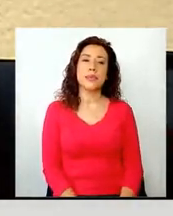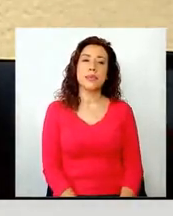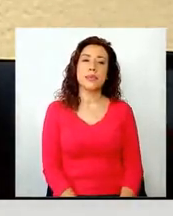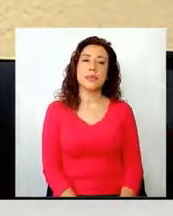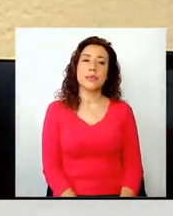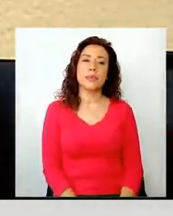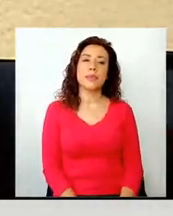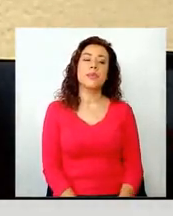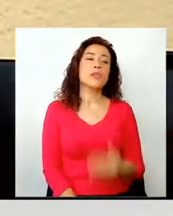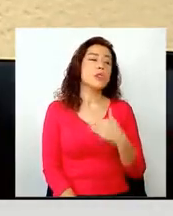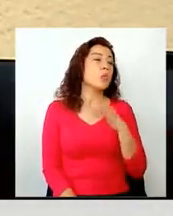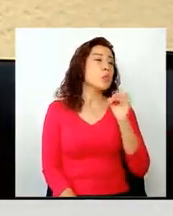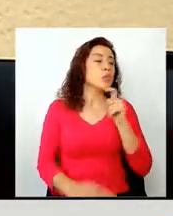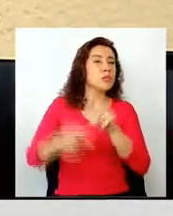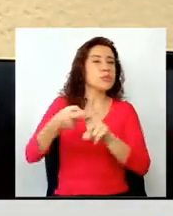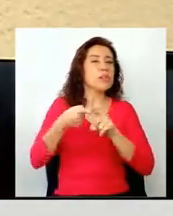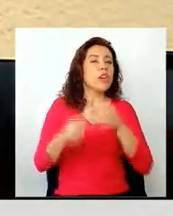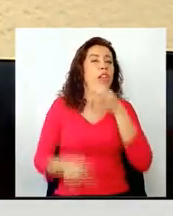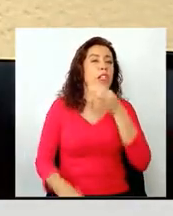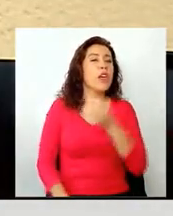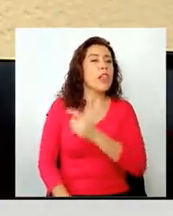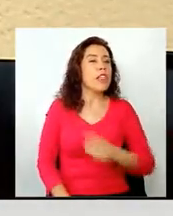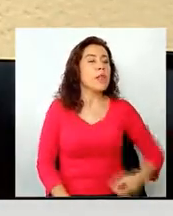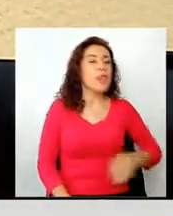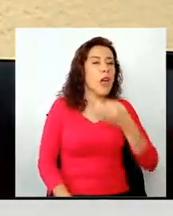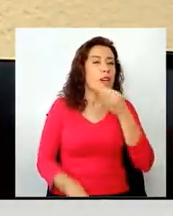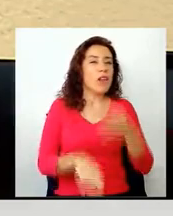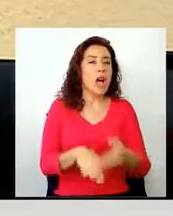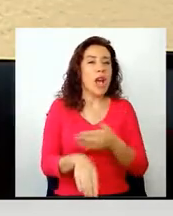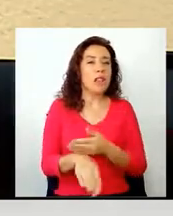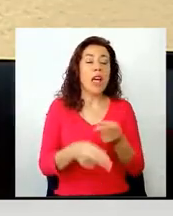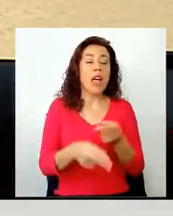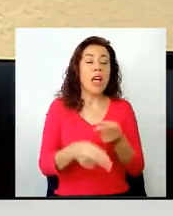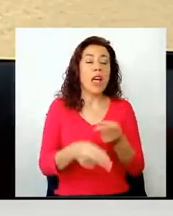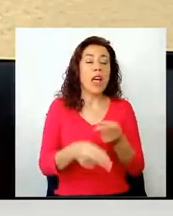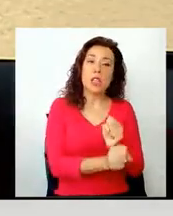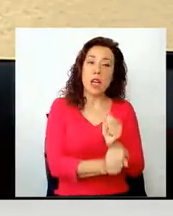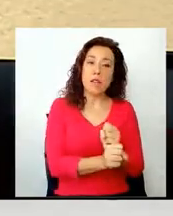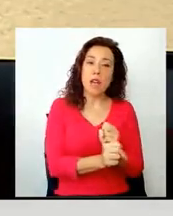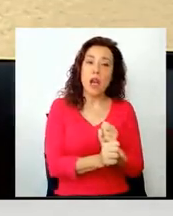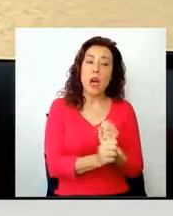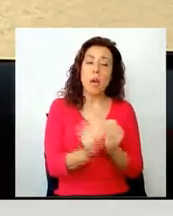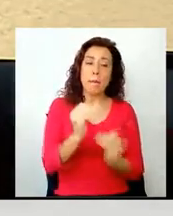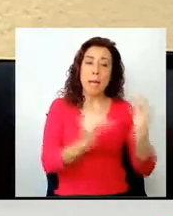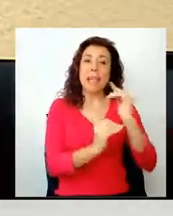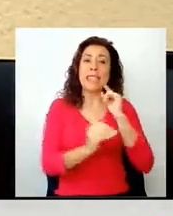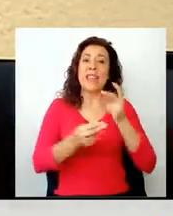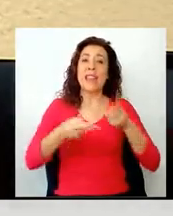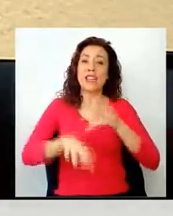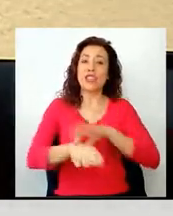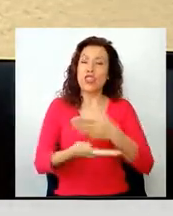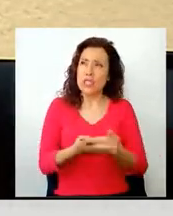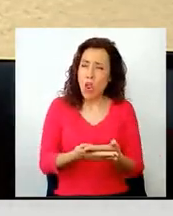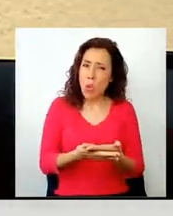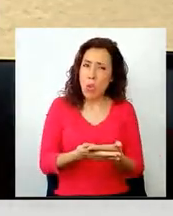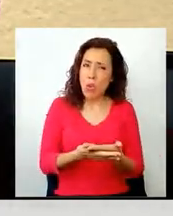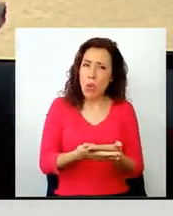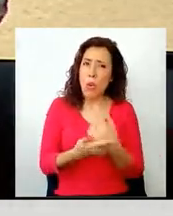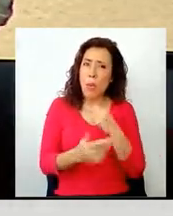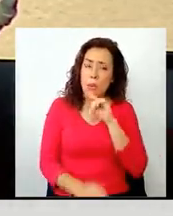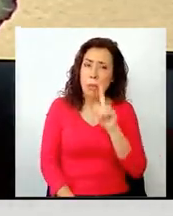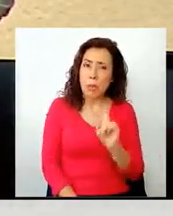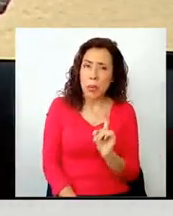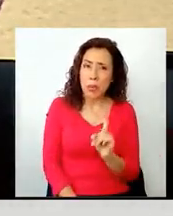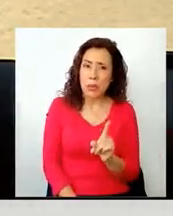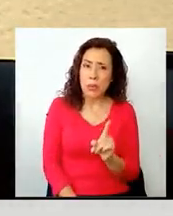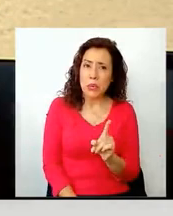de mi colega que me antecedió el derecho del trabajo está por sobre el derecho a la salud así lo lo